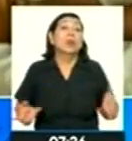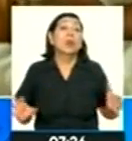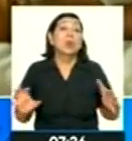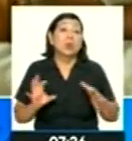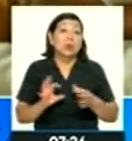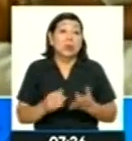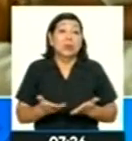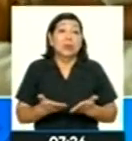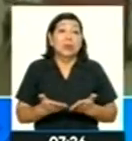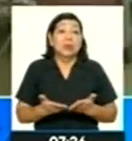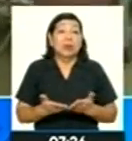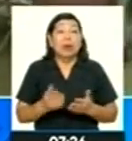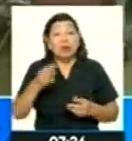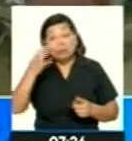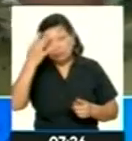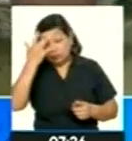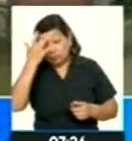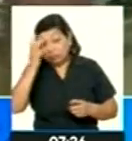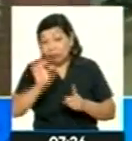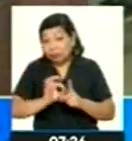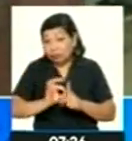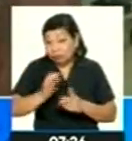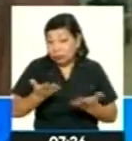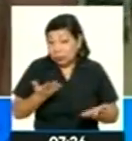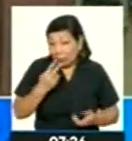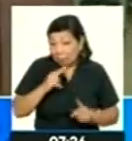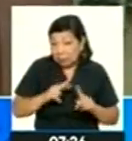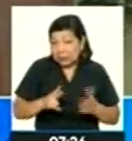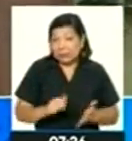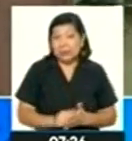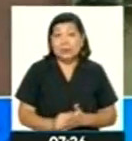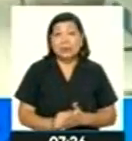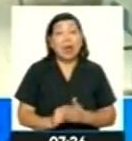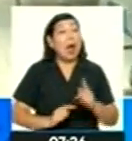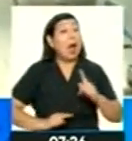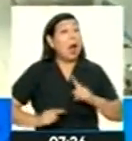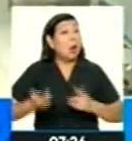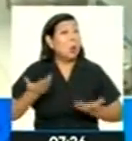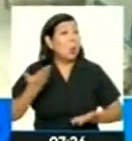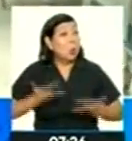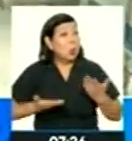de descarte de la enfermedad, ¿se ha instalado algún tipo